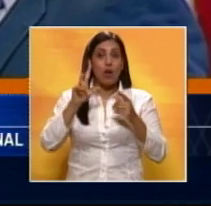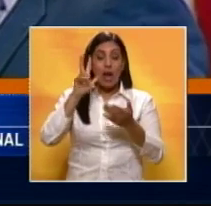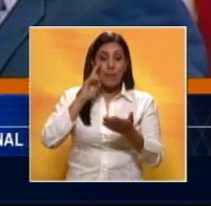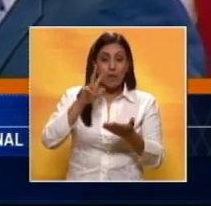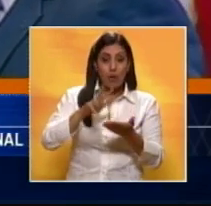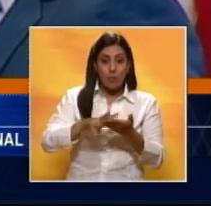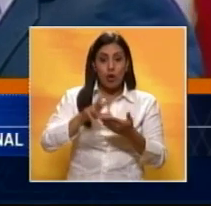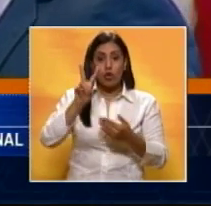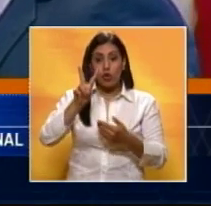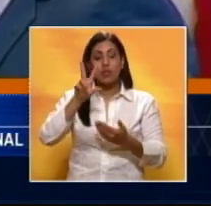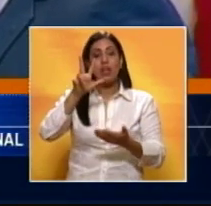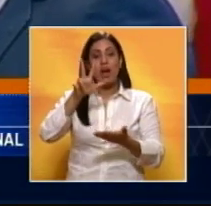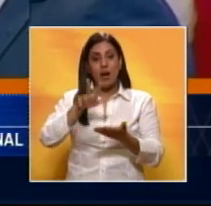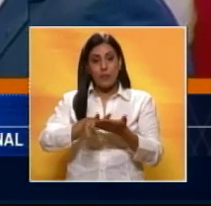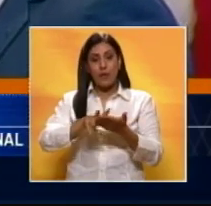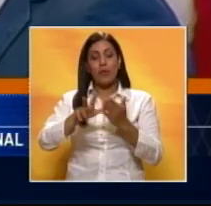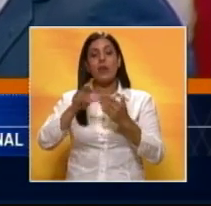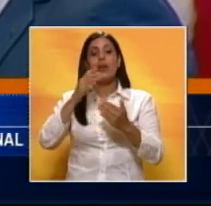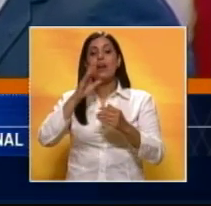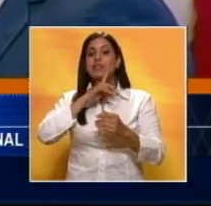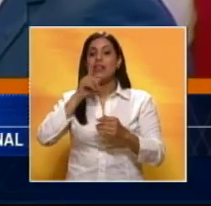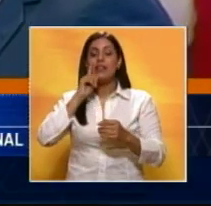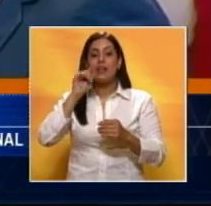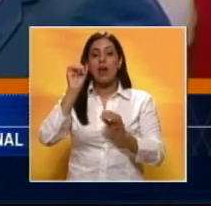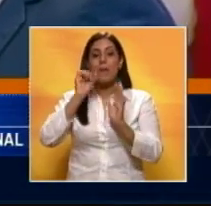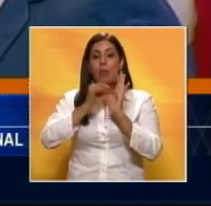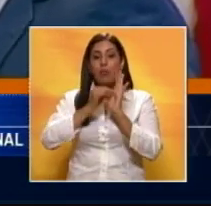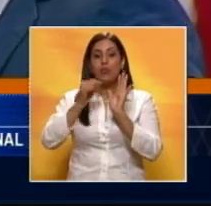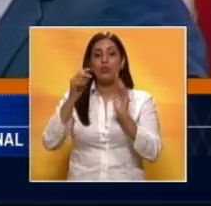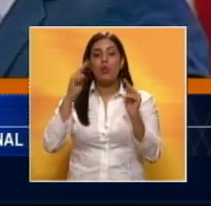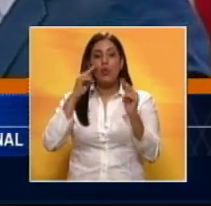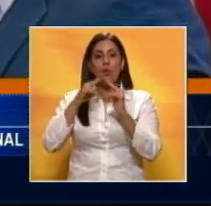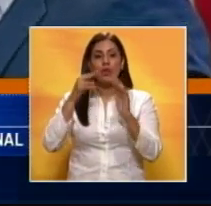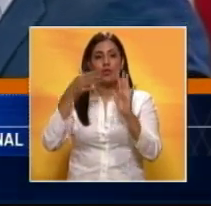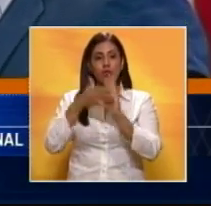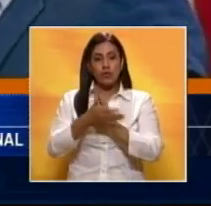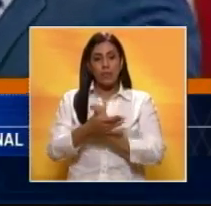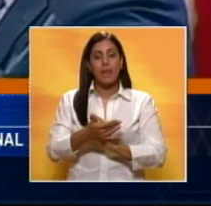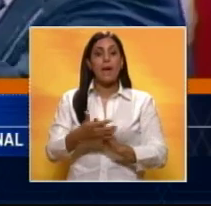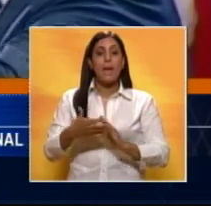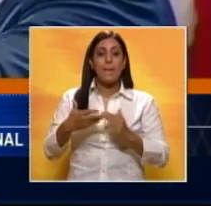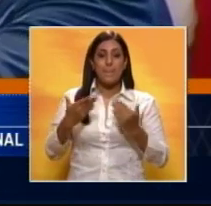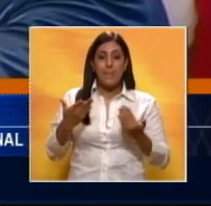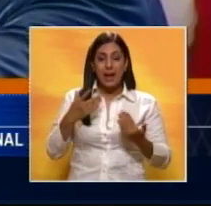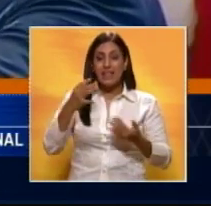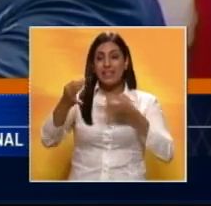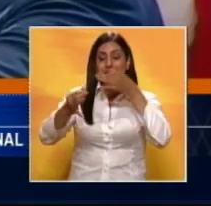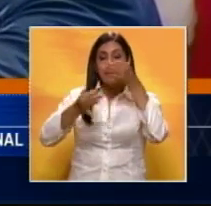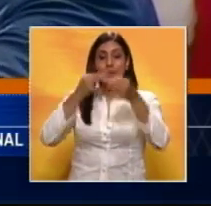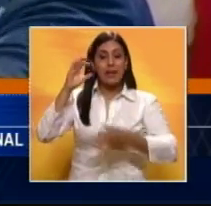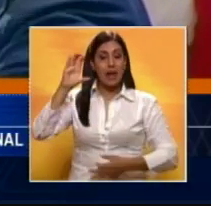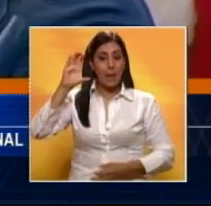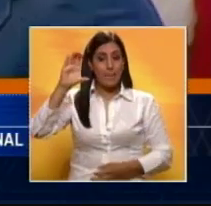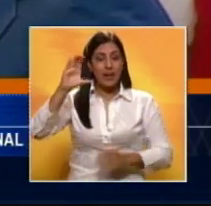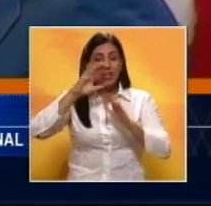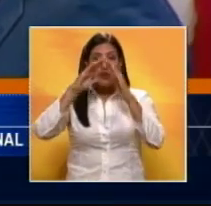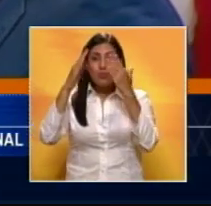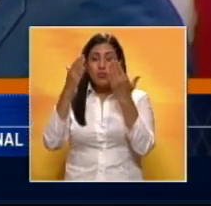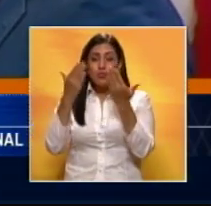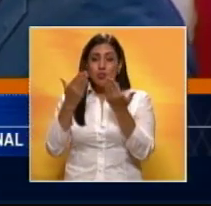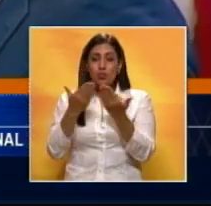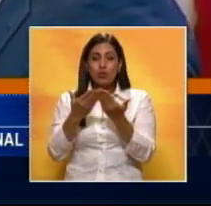aprueban, queda aprobada la moción o el punto en cuestión. Para decirle al país y al